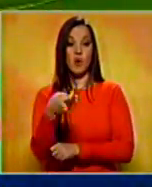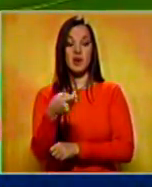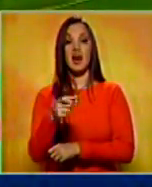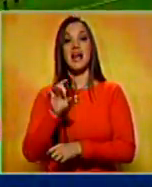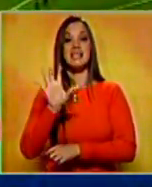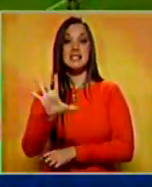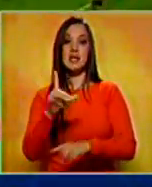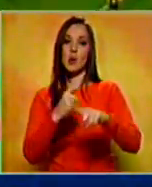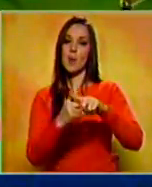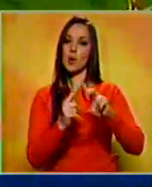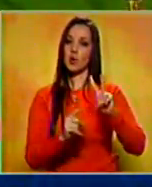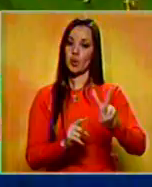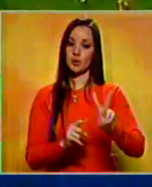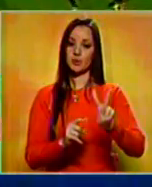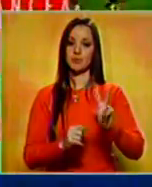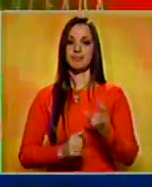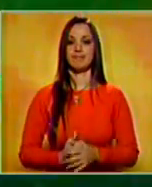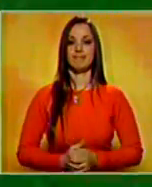de 5-2.